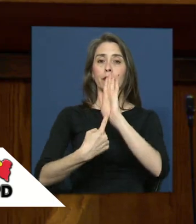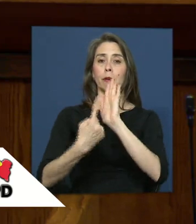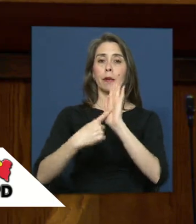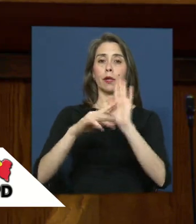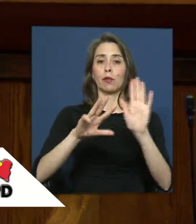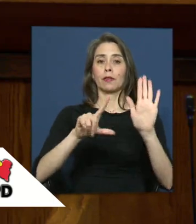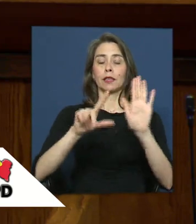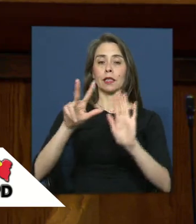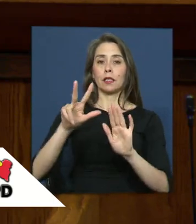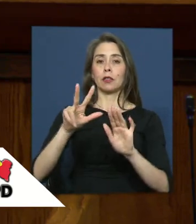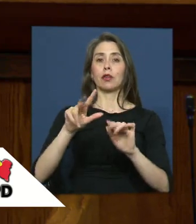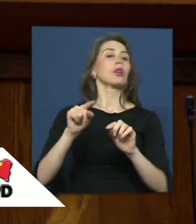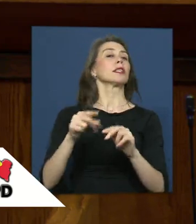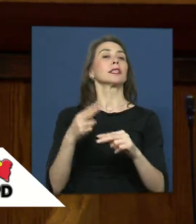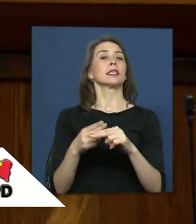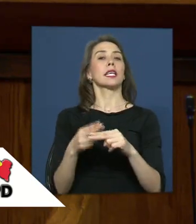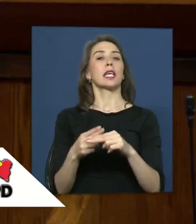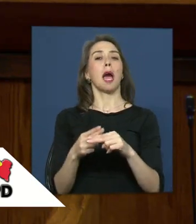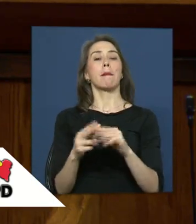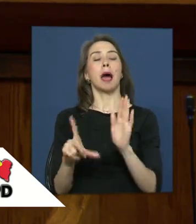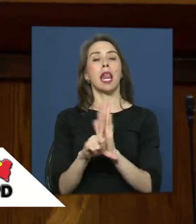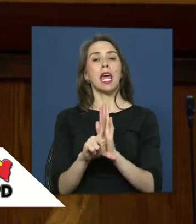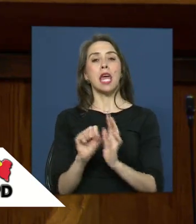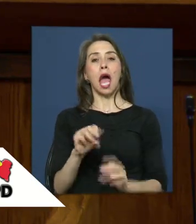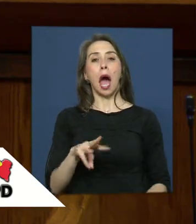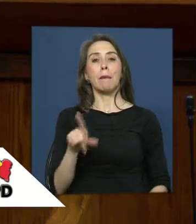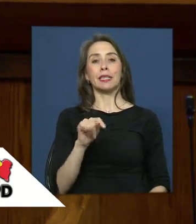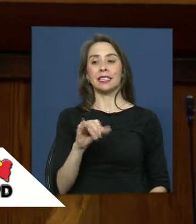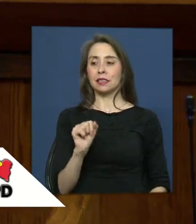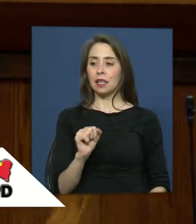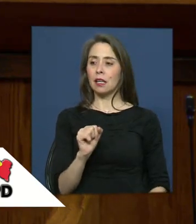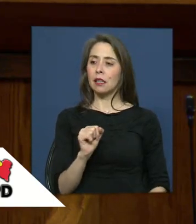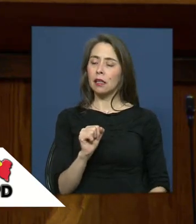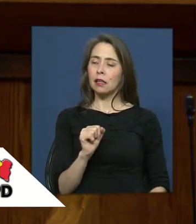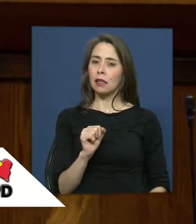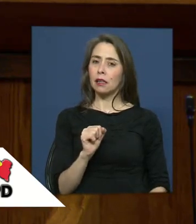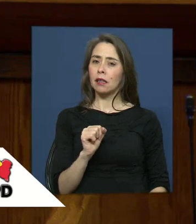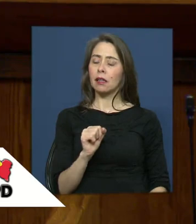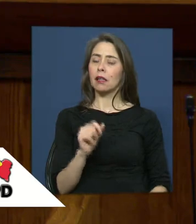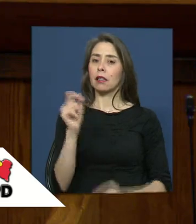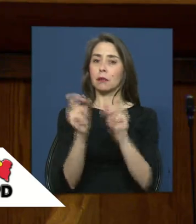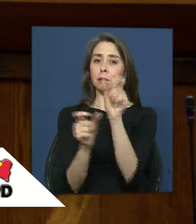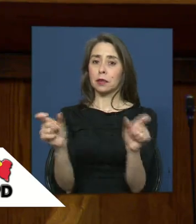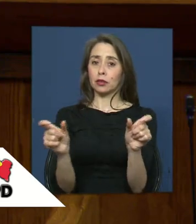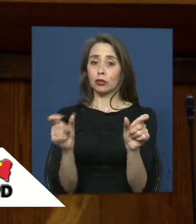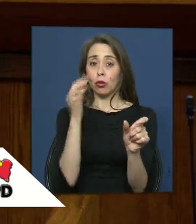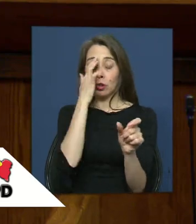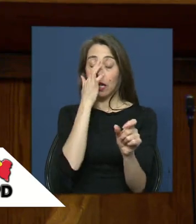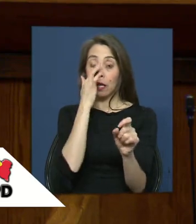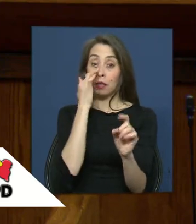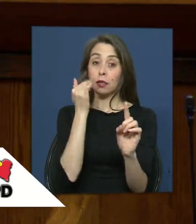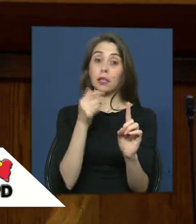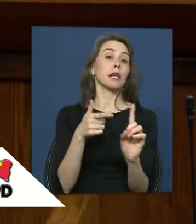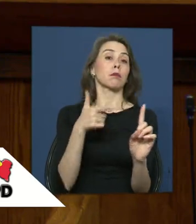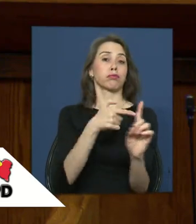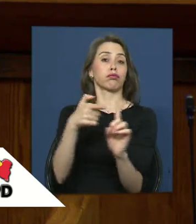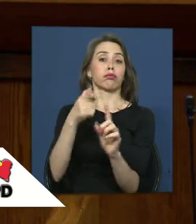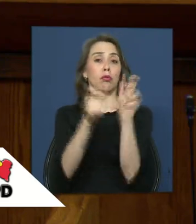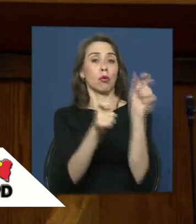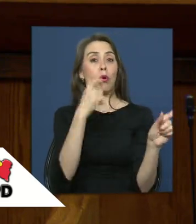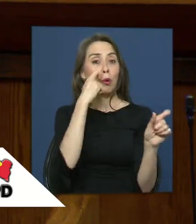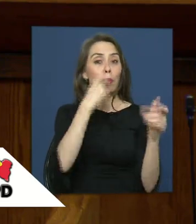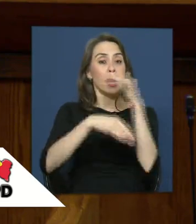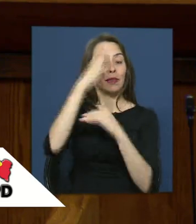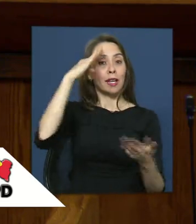ley autoamnistía, los beneficios penitenciarios a quienes han sido juzgados por delitos de lesa humanidad,